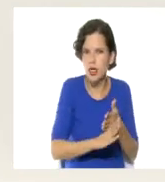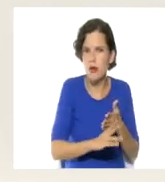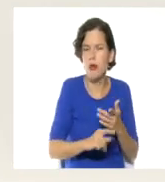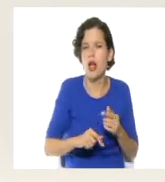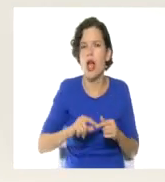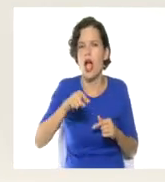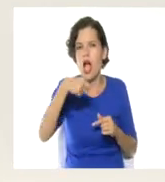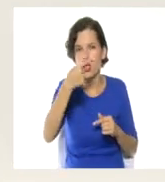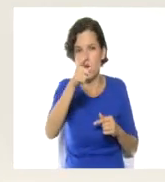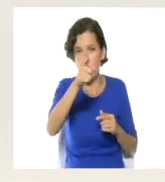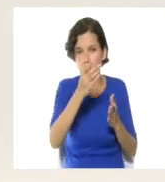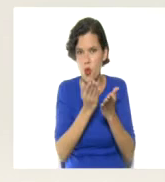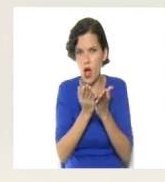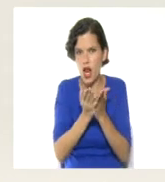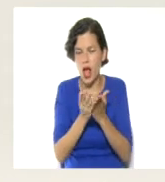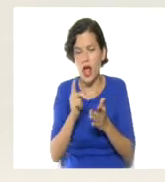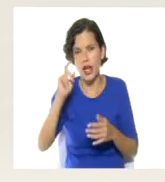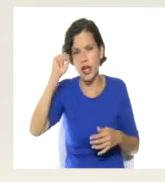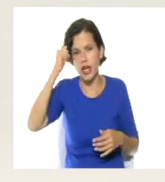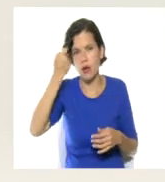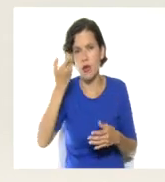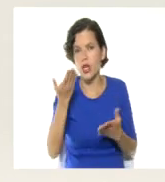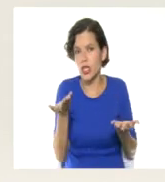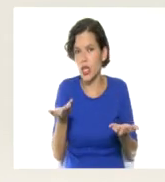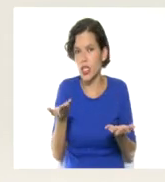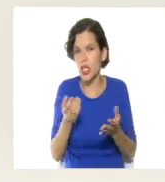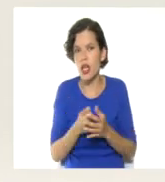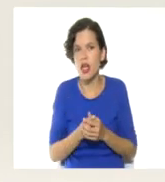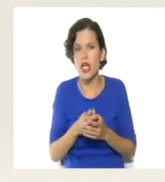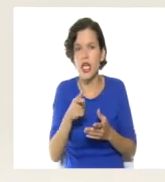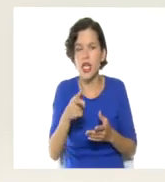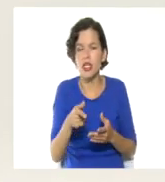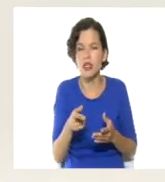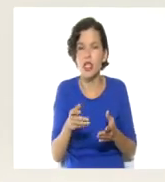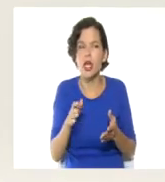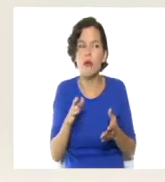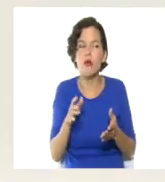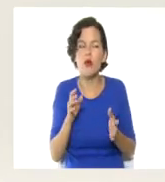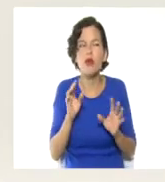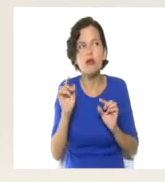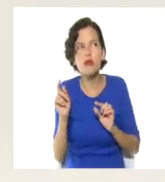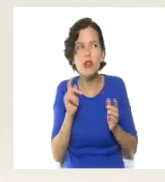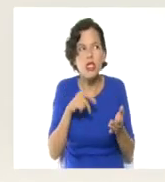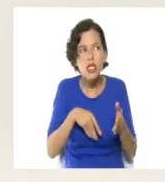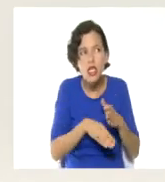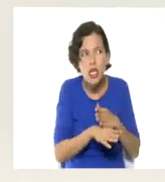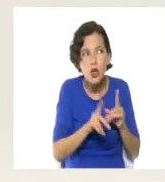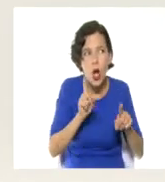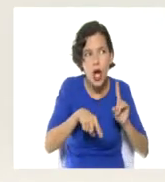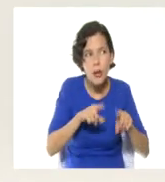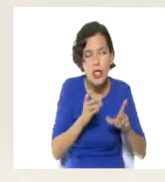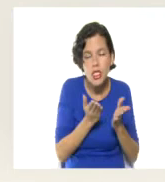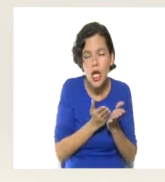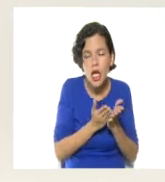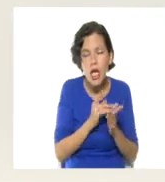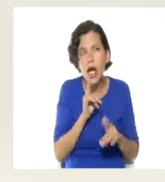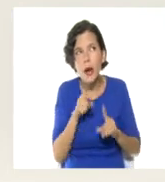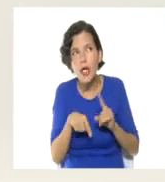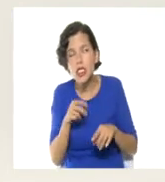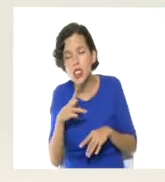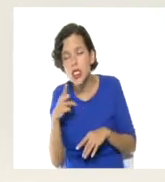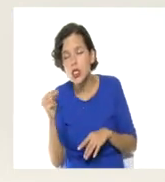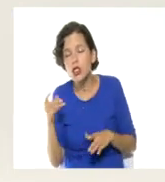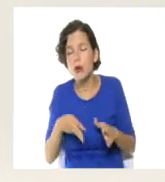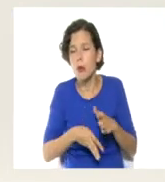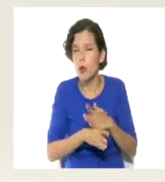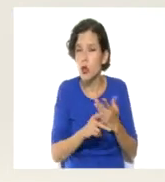posteriormente a tu escuela. Recuérdate que ya estamos en la modalidad semipresencial, en donde podemos ir a